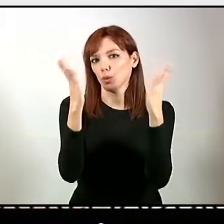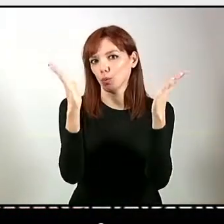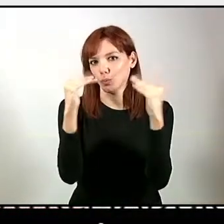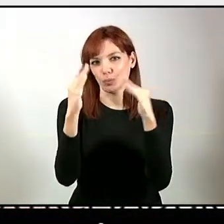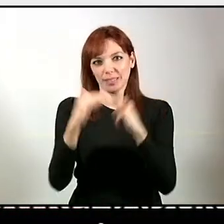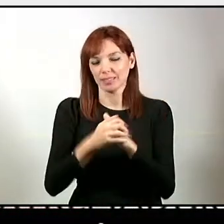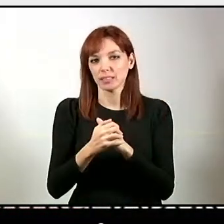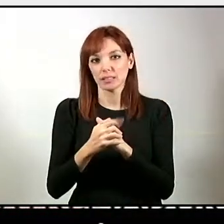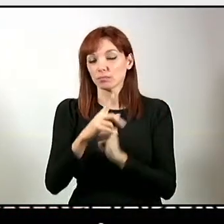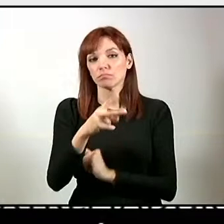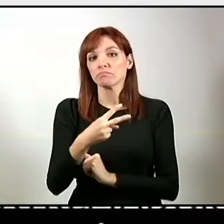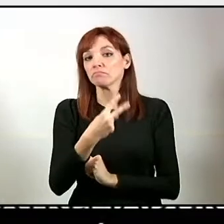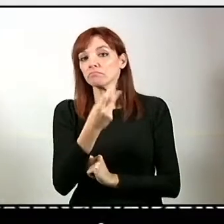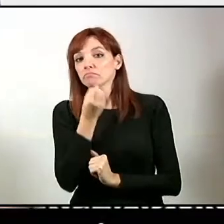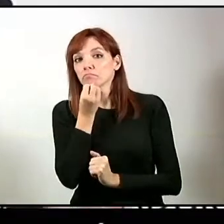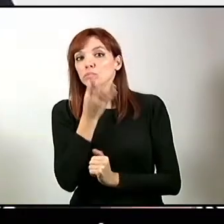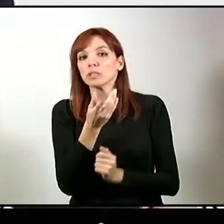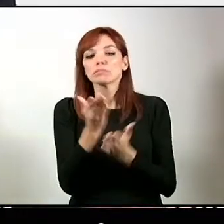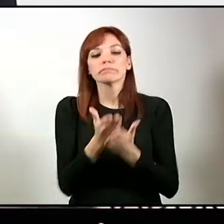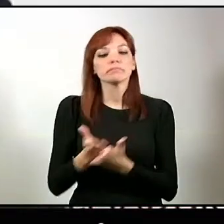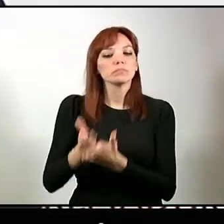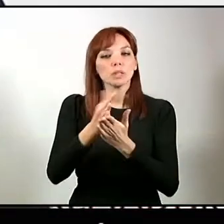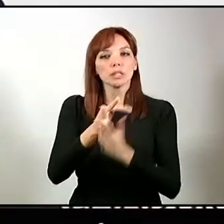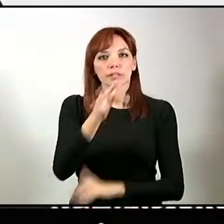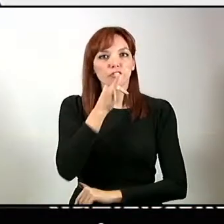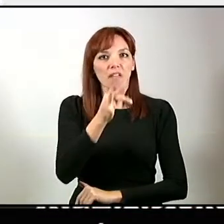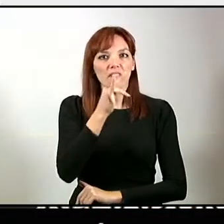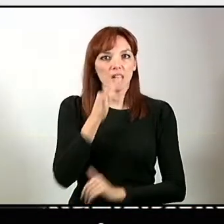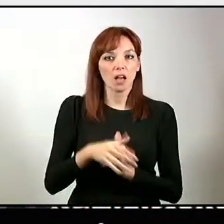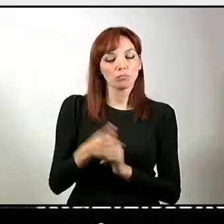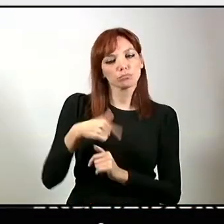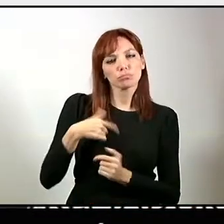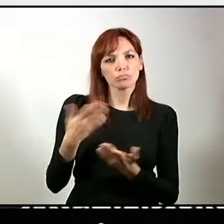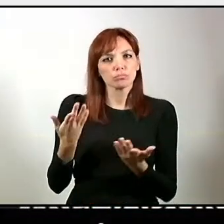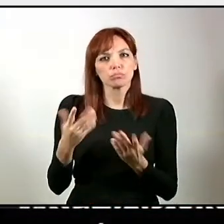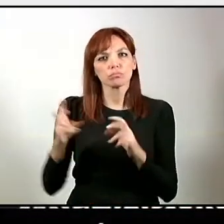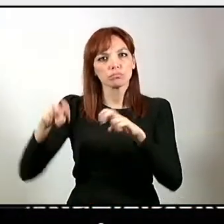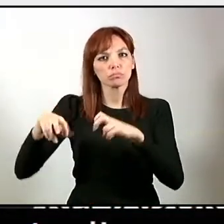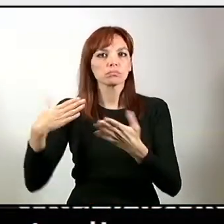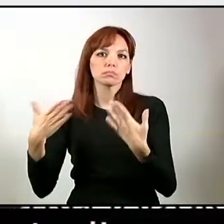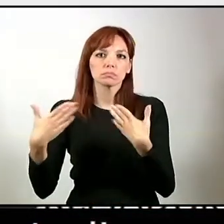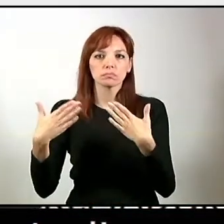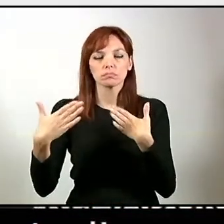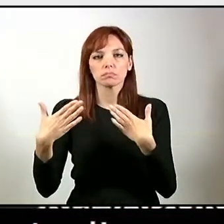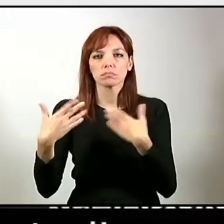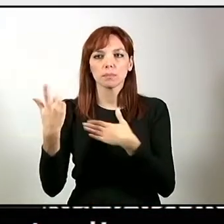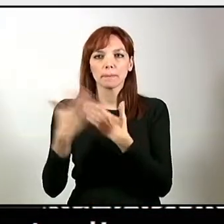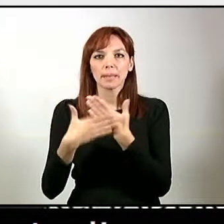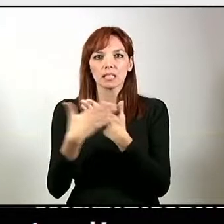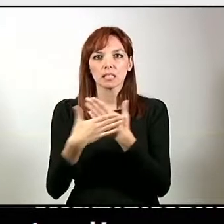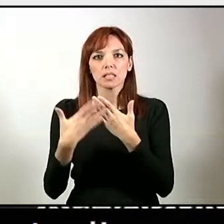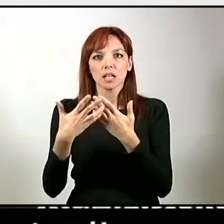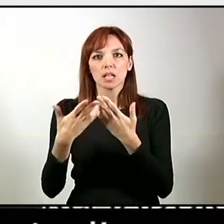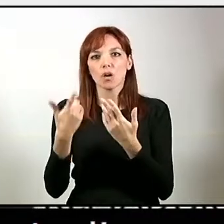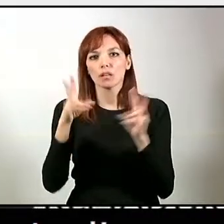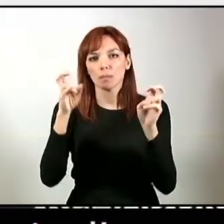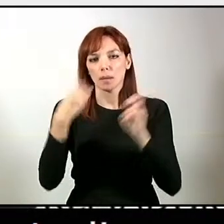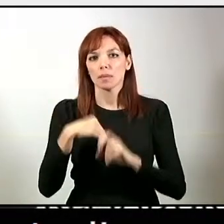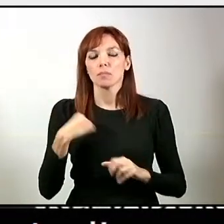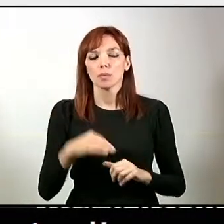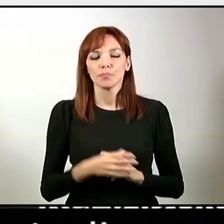esto es una propuesta que está en estudio y nosotros estamos dispuestos a hablar con el Ministerio, en este caso, sobre esa